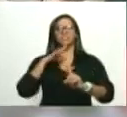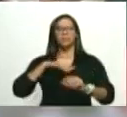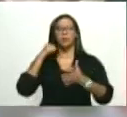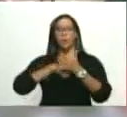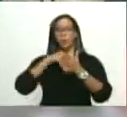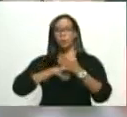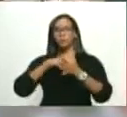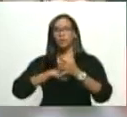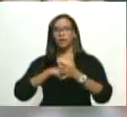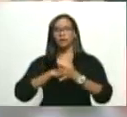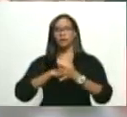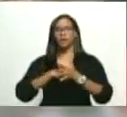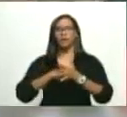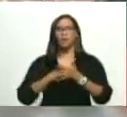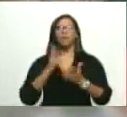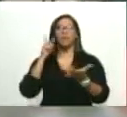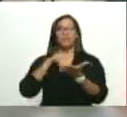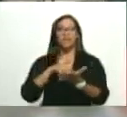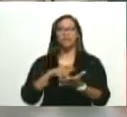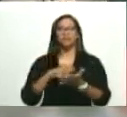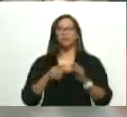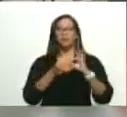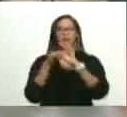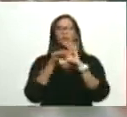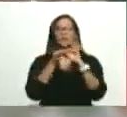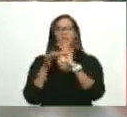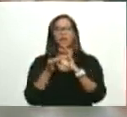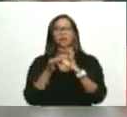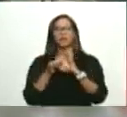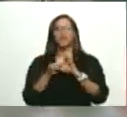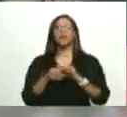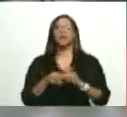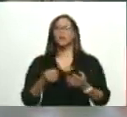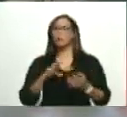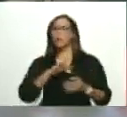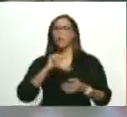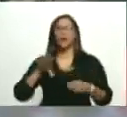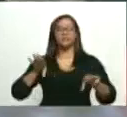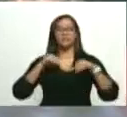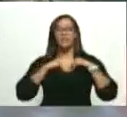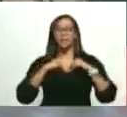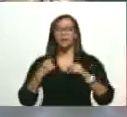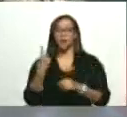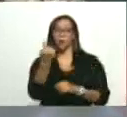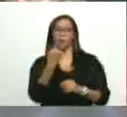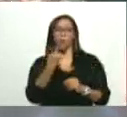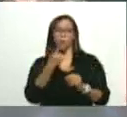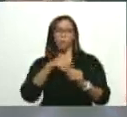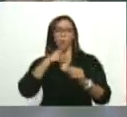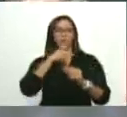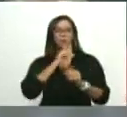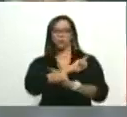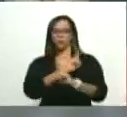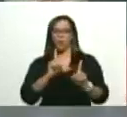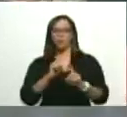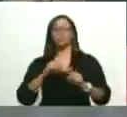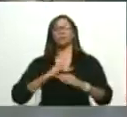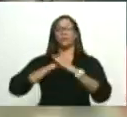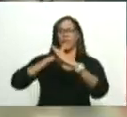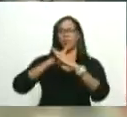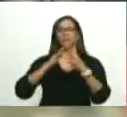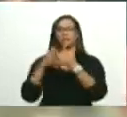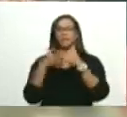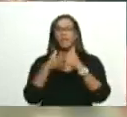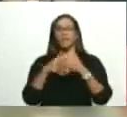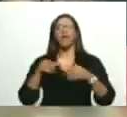por multipolaridad o estamos contra la unipolaridad, tenemos que reivindicar que somos antiimperialistas. O sea, el problema de